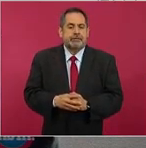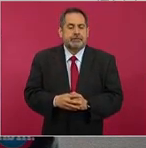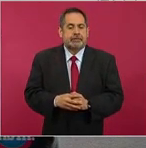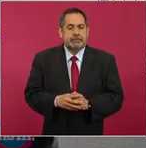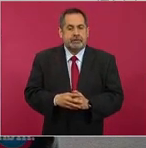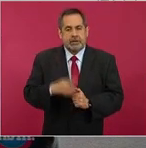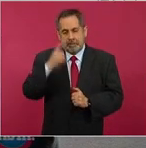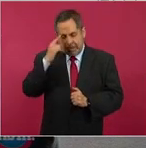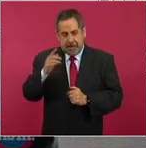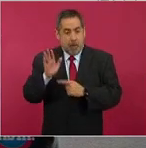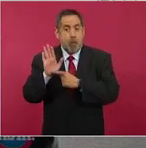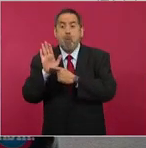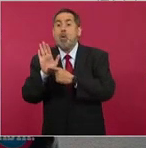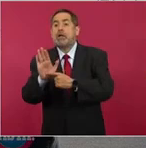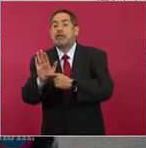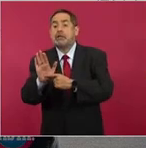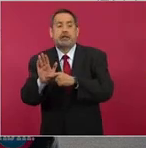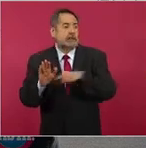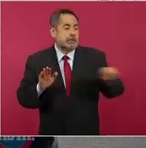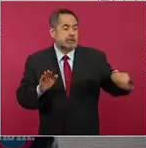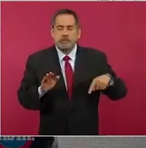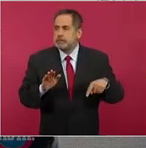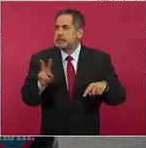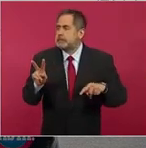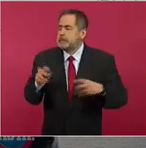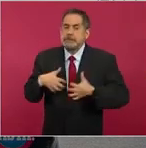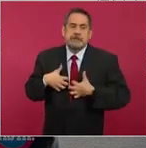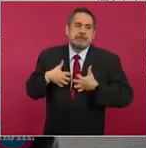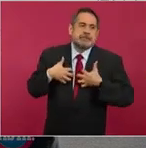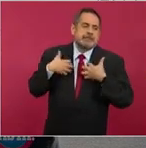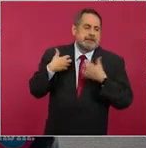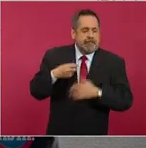hacerles el día a los adversarios.